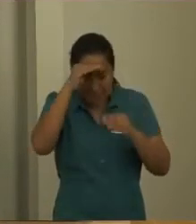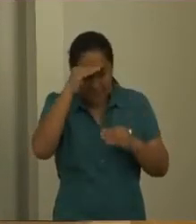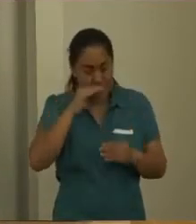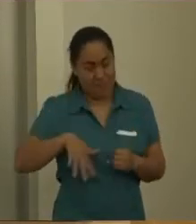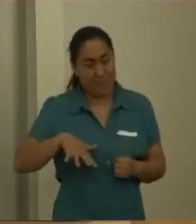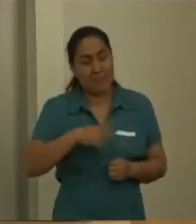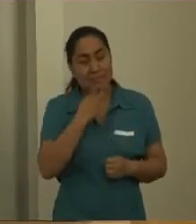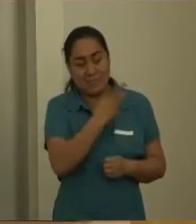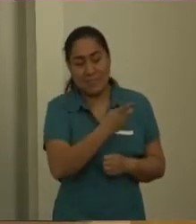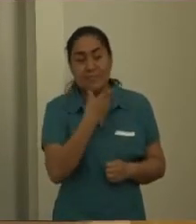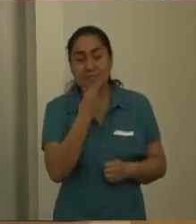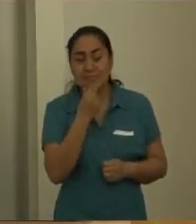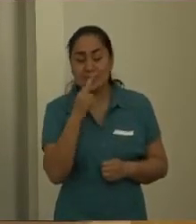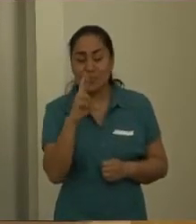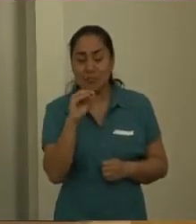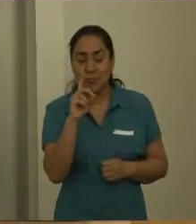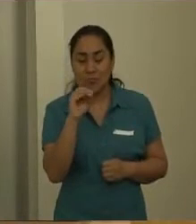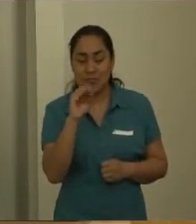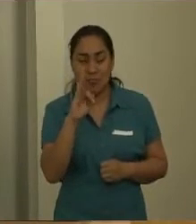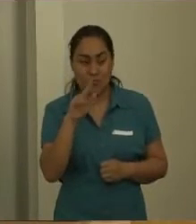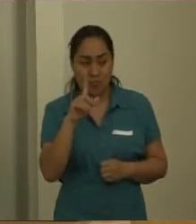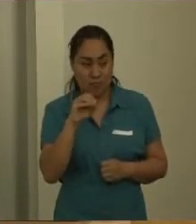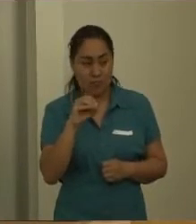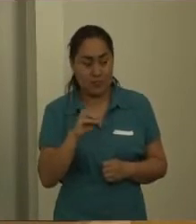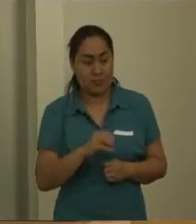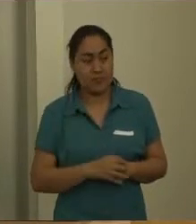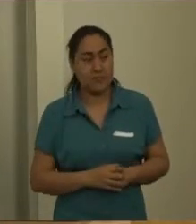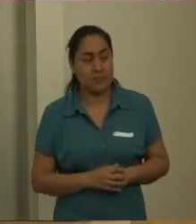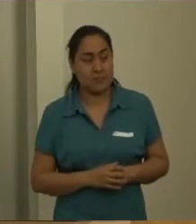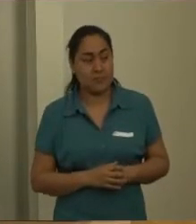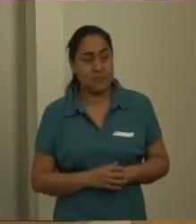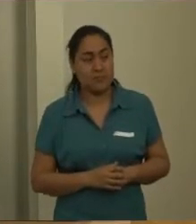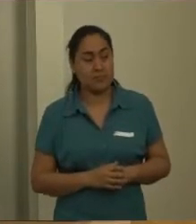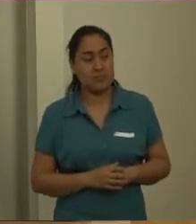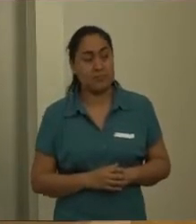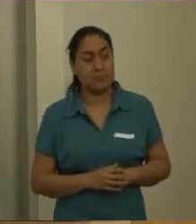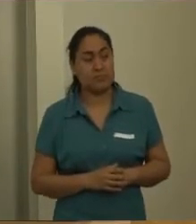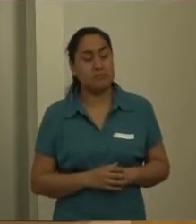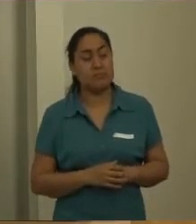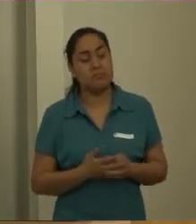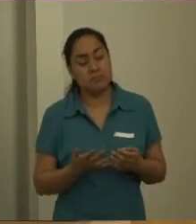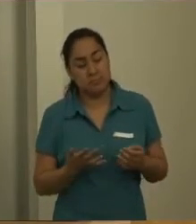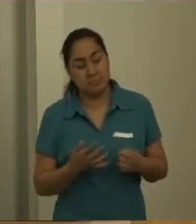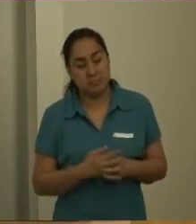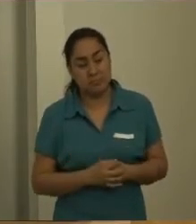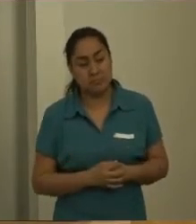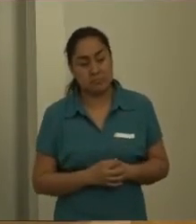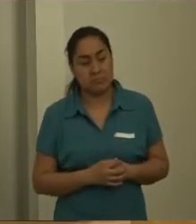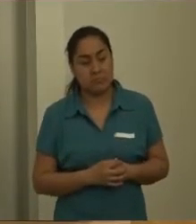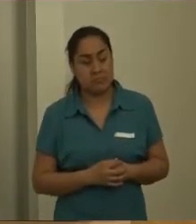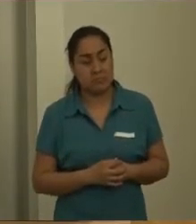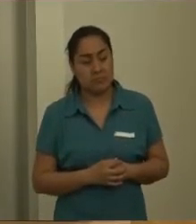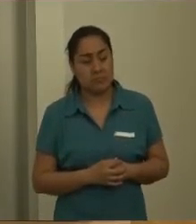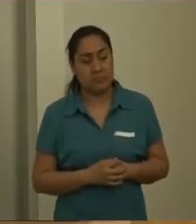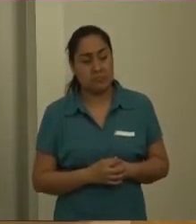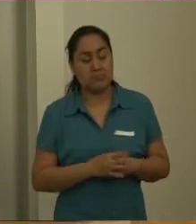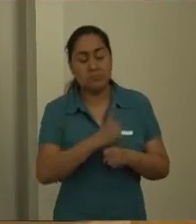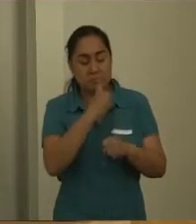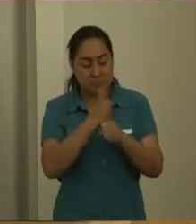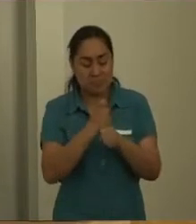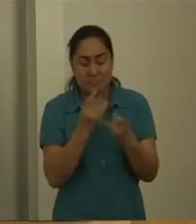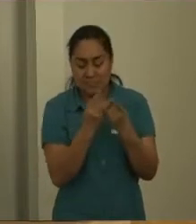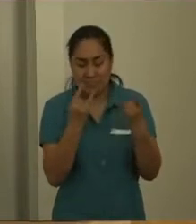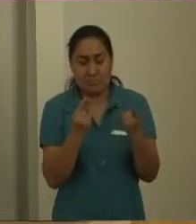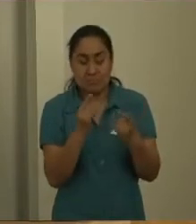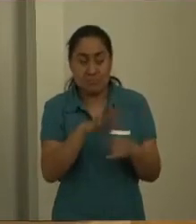rodolfo stavenhagen como primero la relatora especial